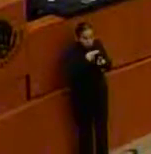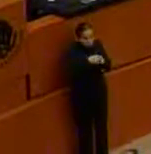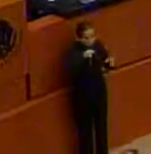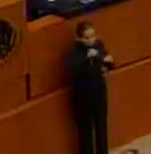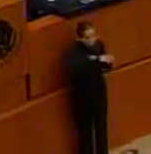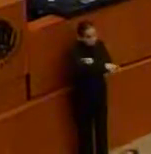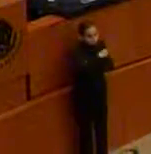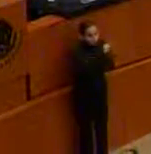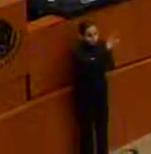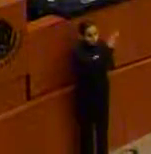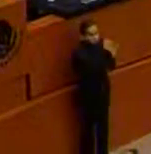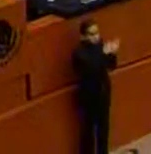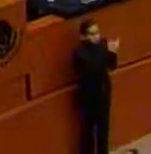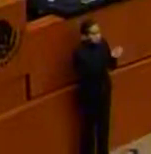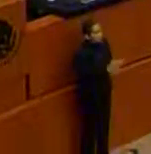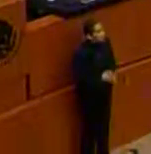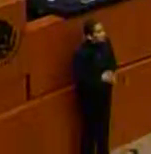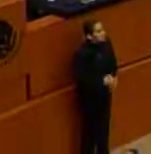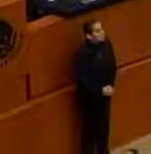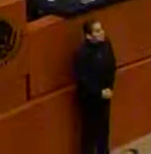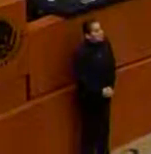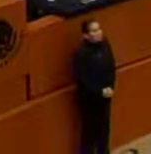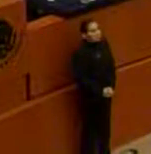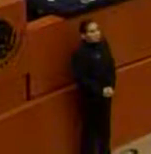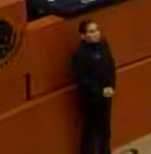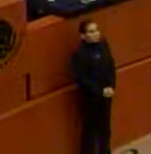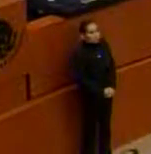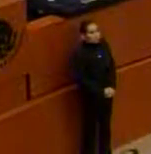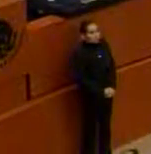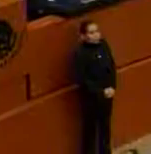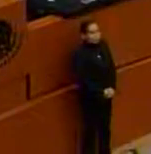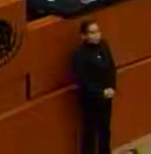afectar a 24 millones.